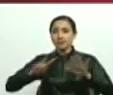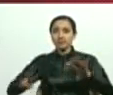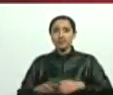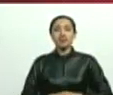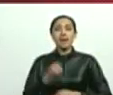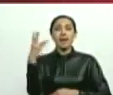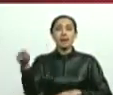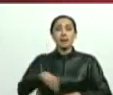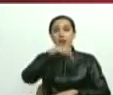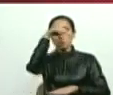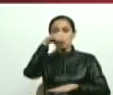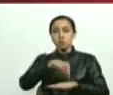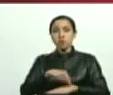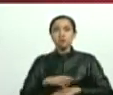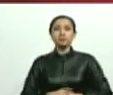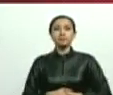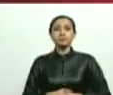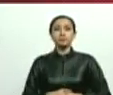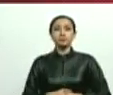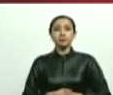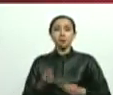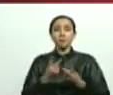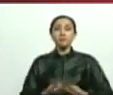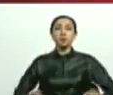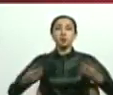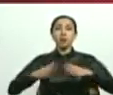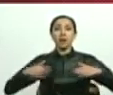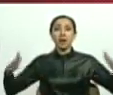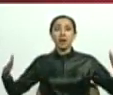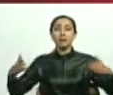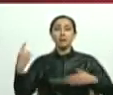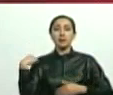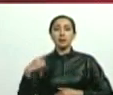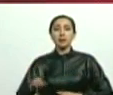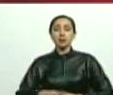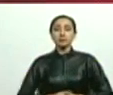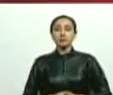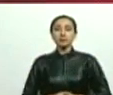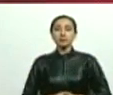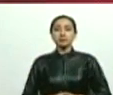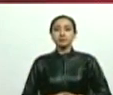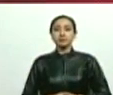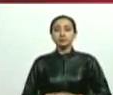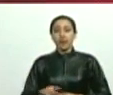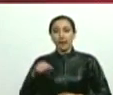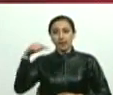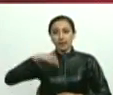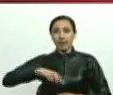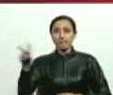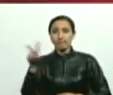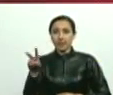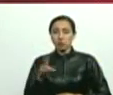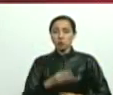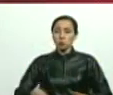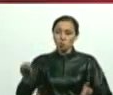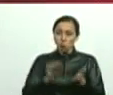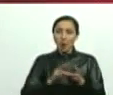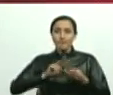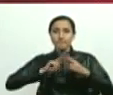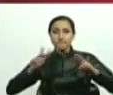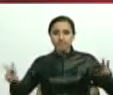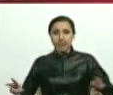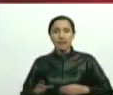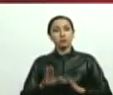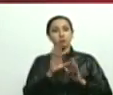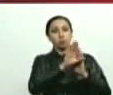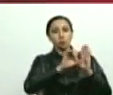mundo, gran victoria, inmensa victoria del país que reconquistó su paz con la